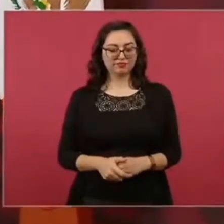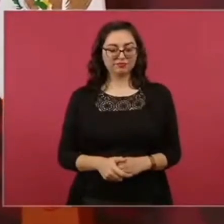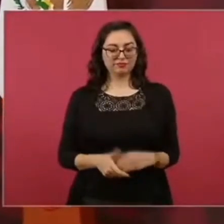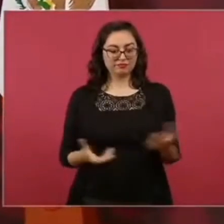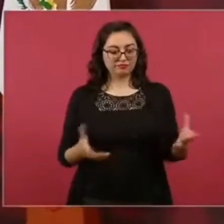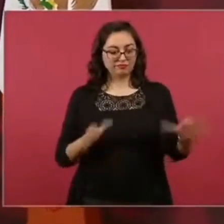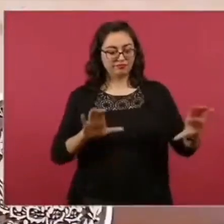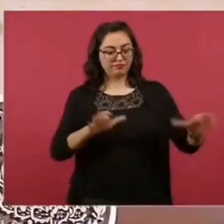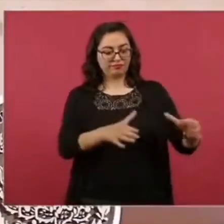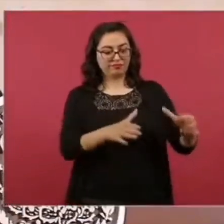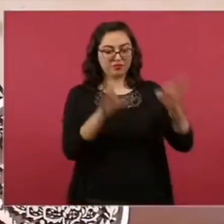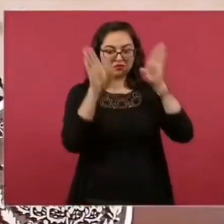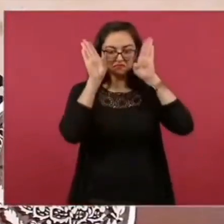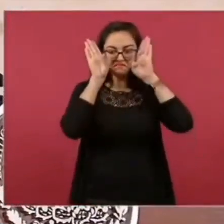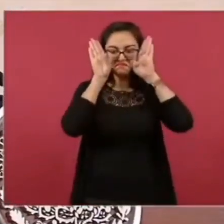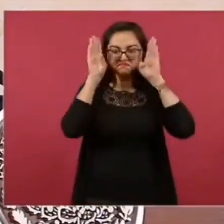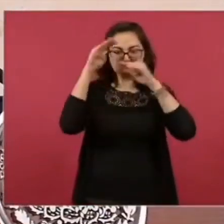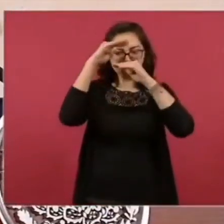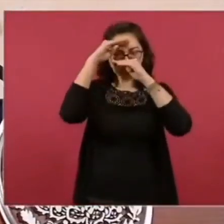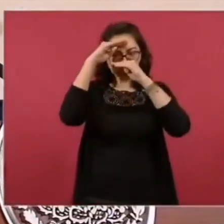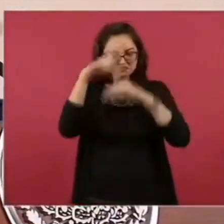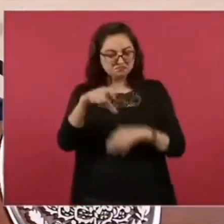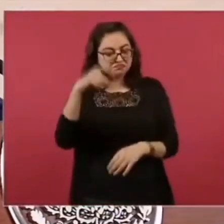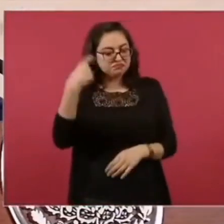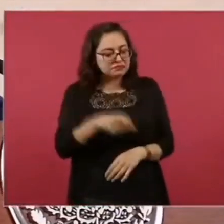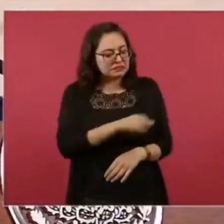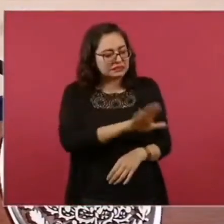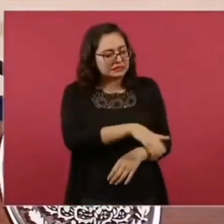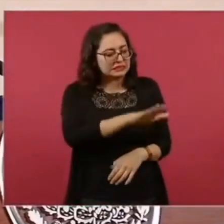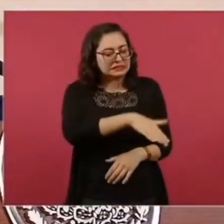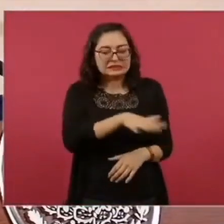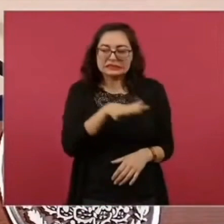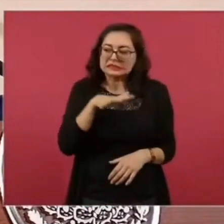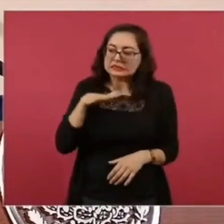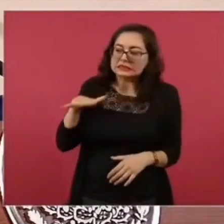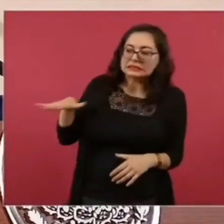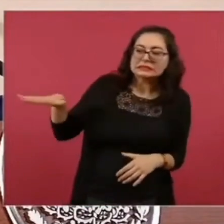adversarios del bloque conservador, que le tengan amor al pueblo,